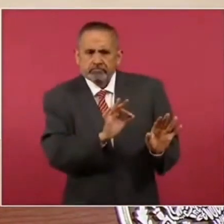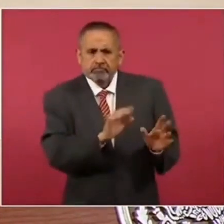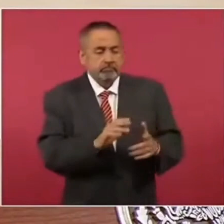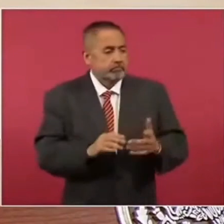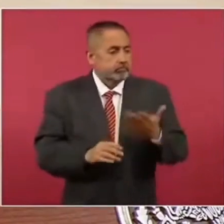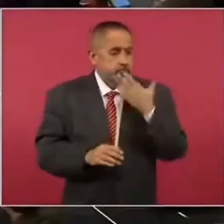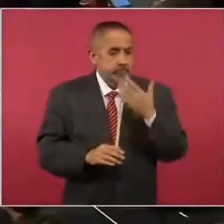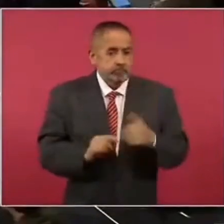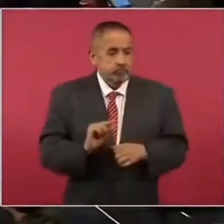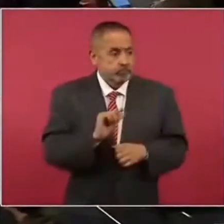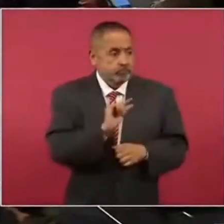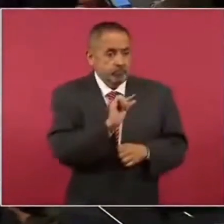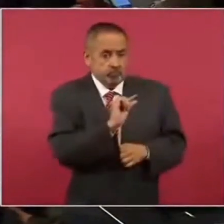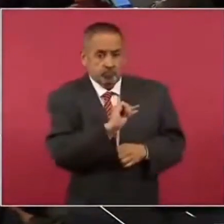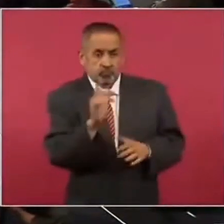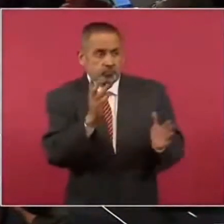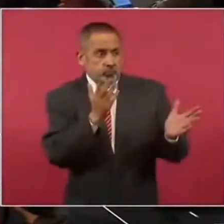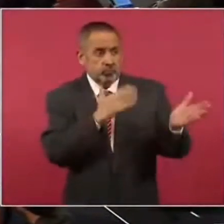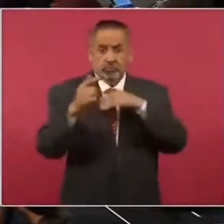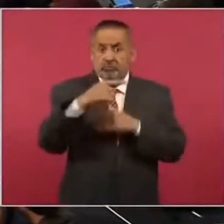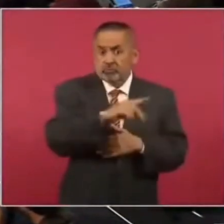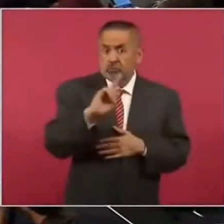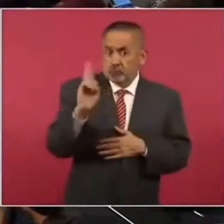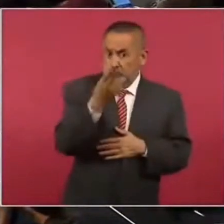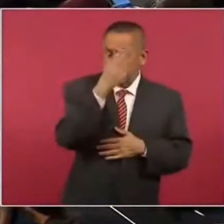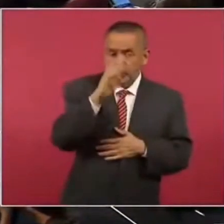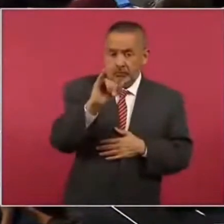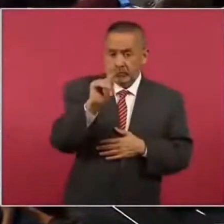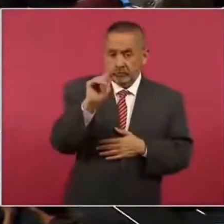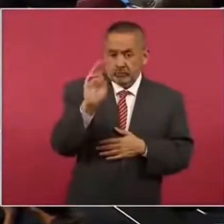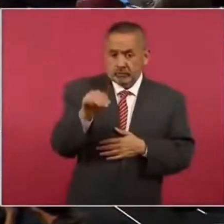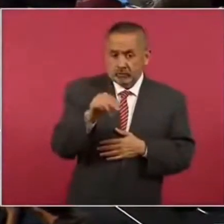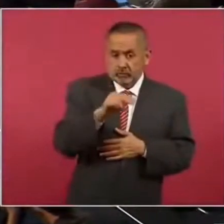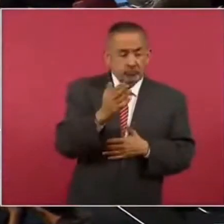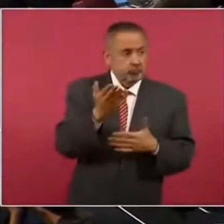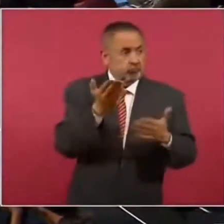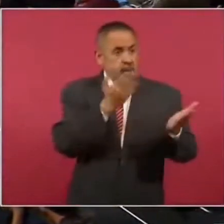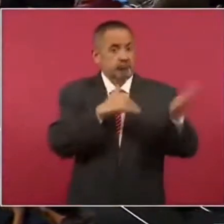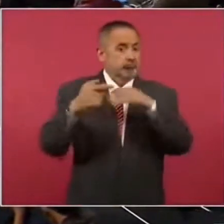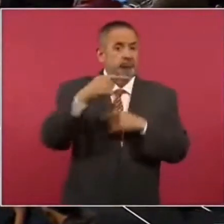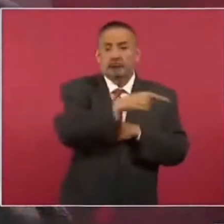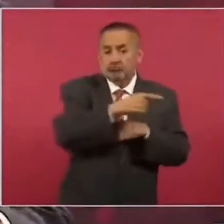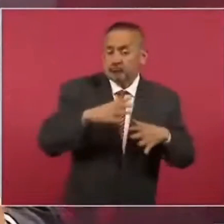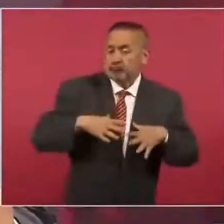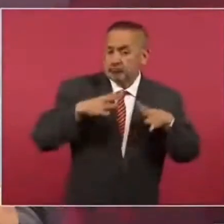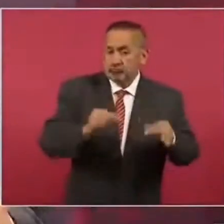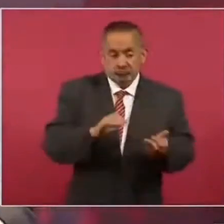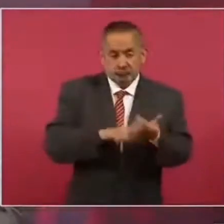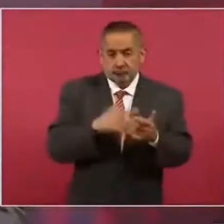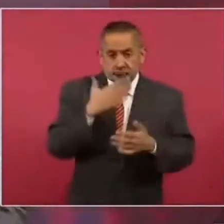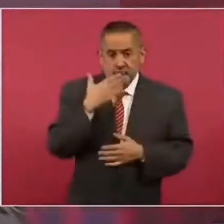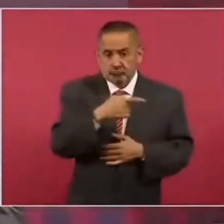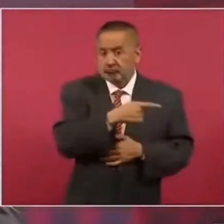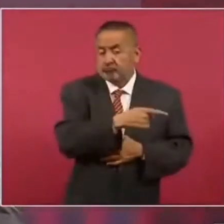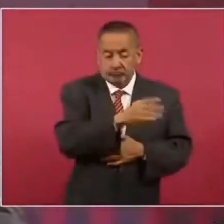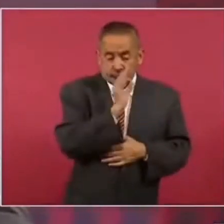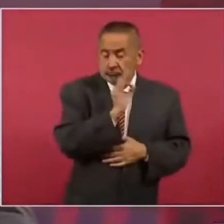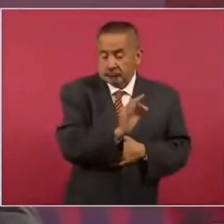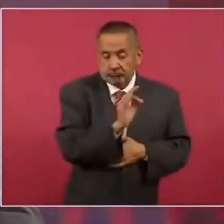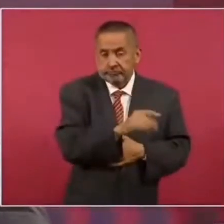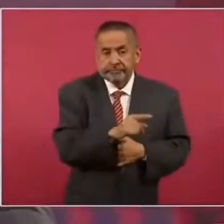Fue tan exitosa esa universidad que fundó señor